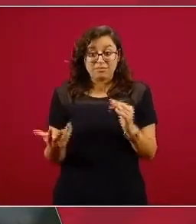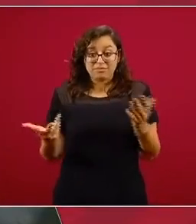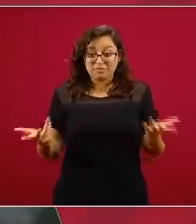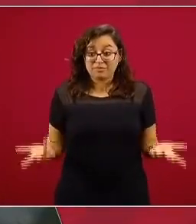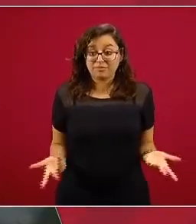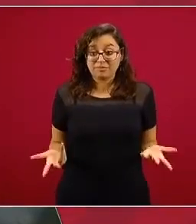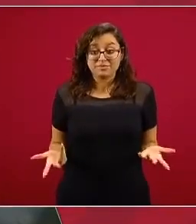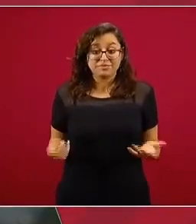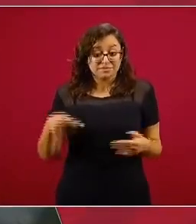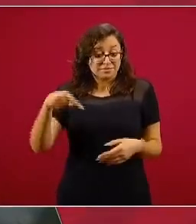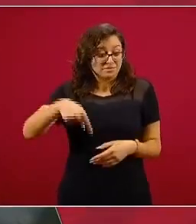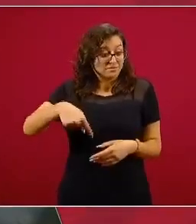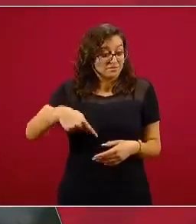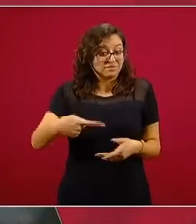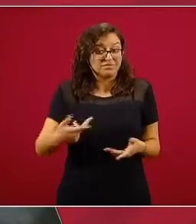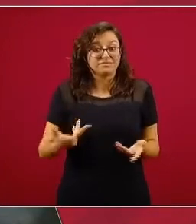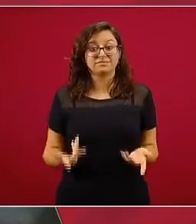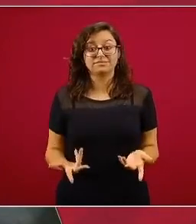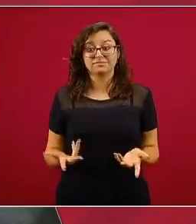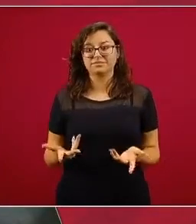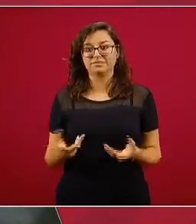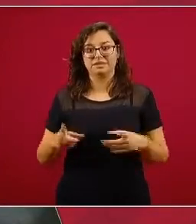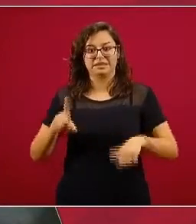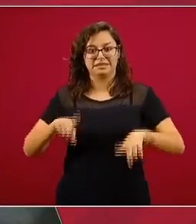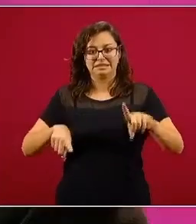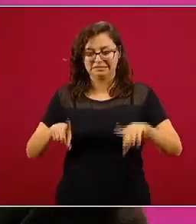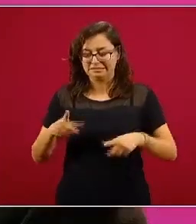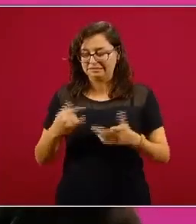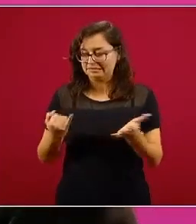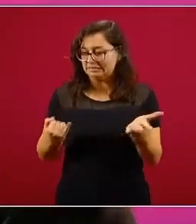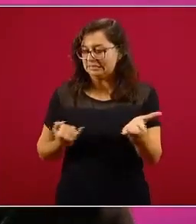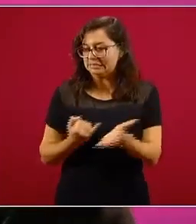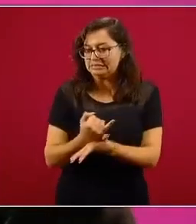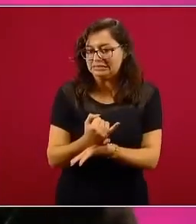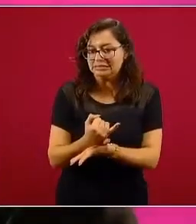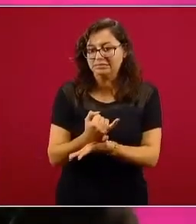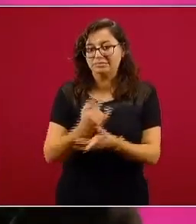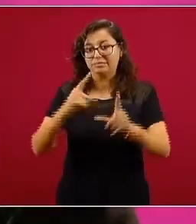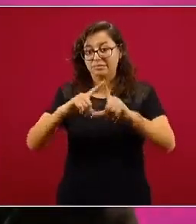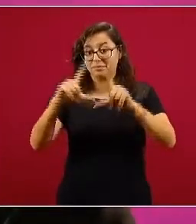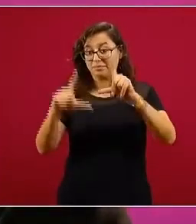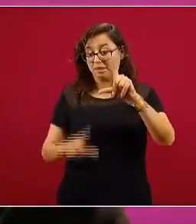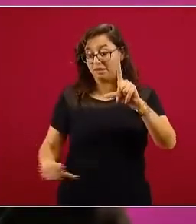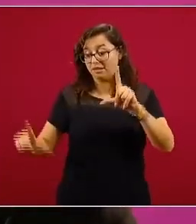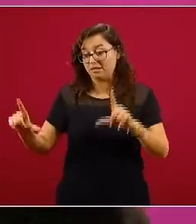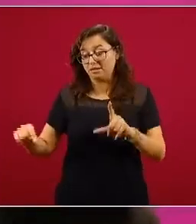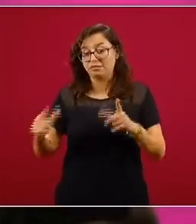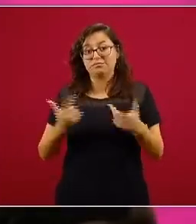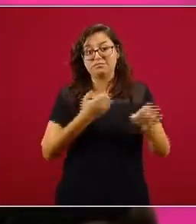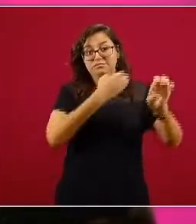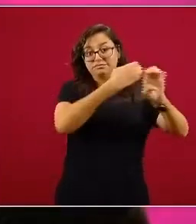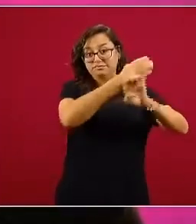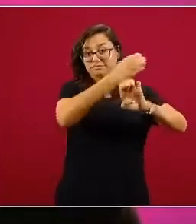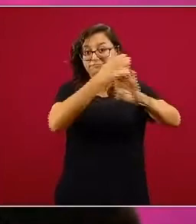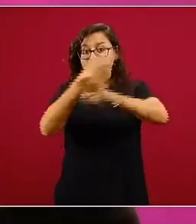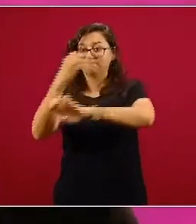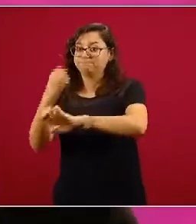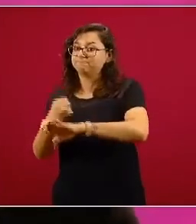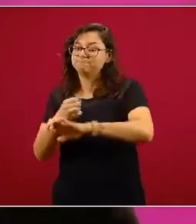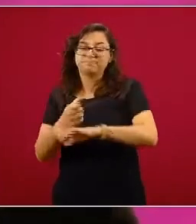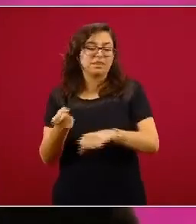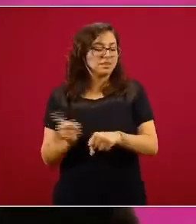factible en términos del ámbito de decisión, en el caso de México son los estados, se tiene que